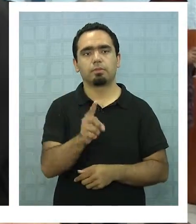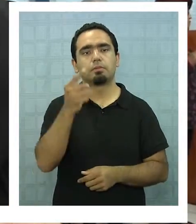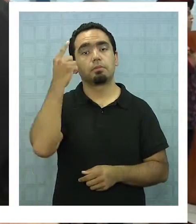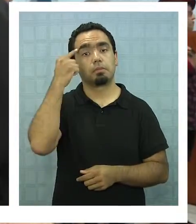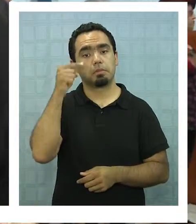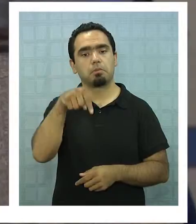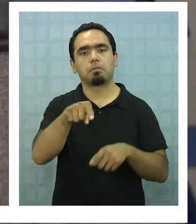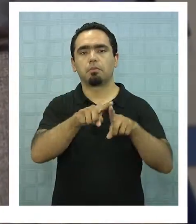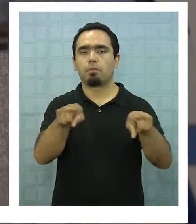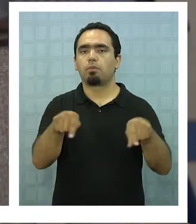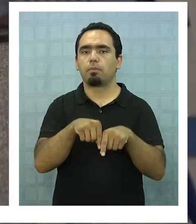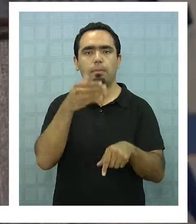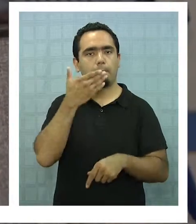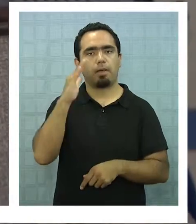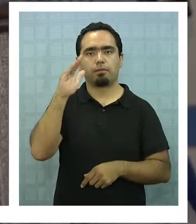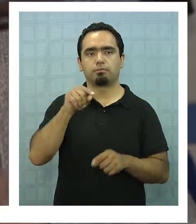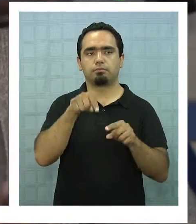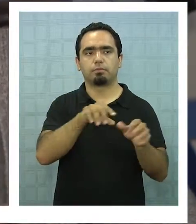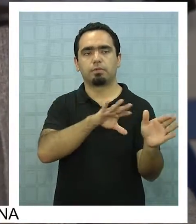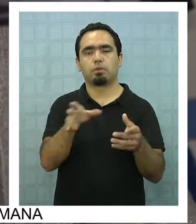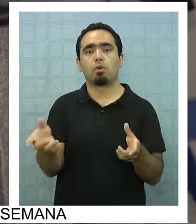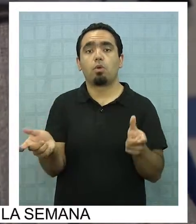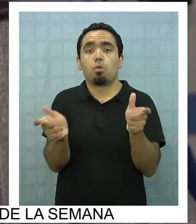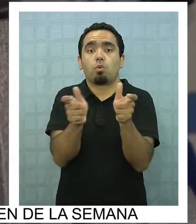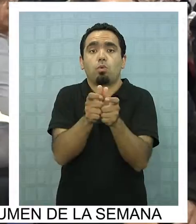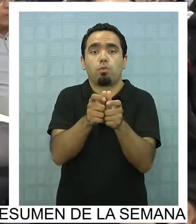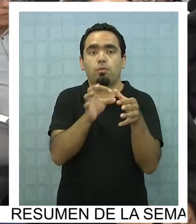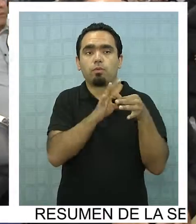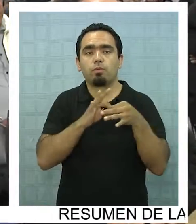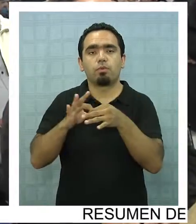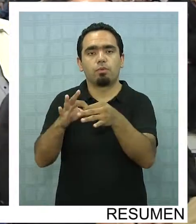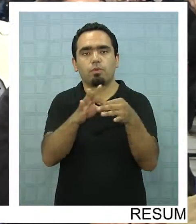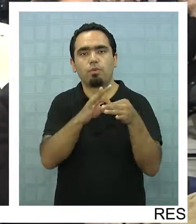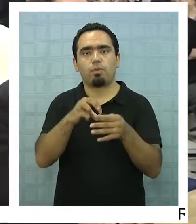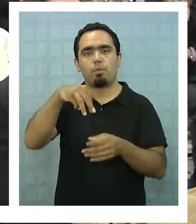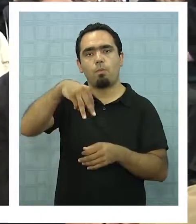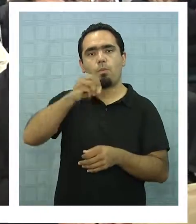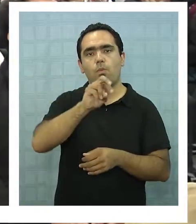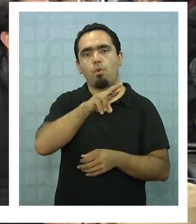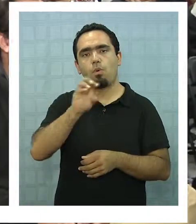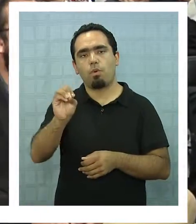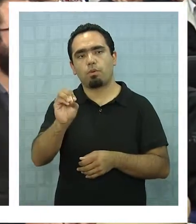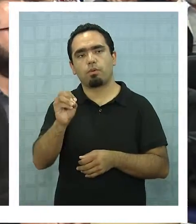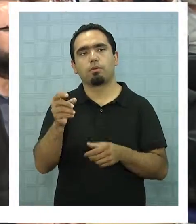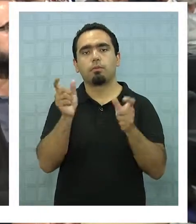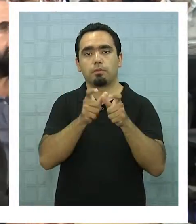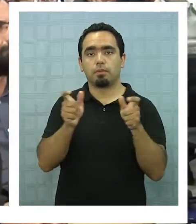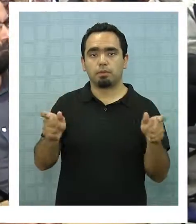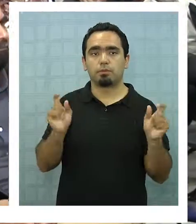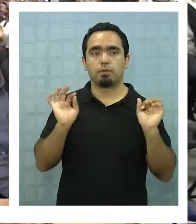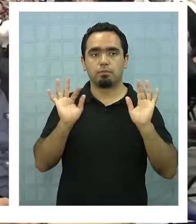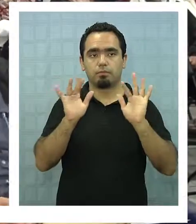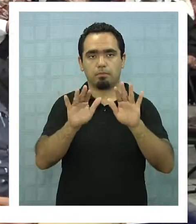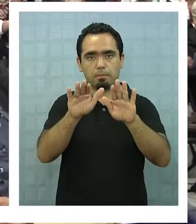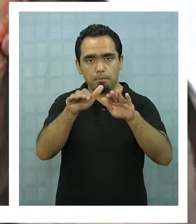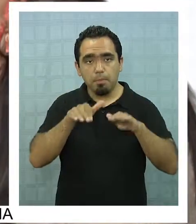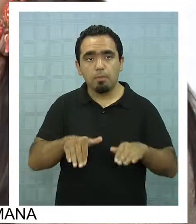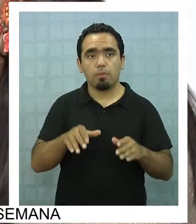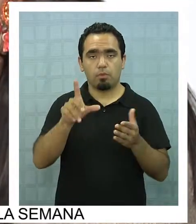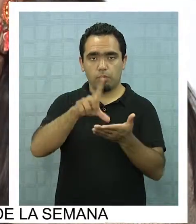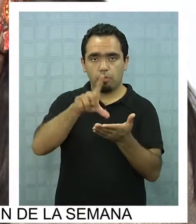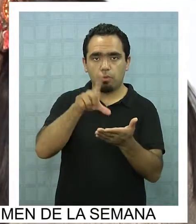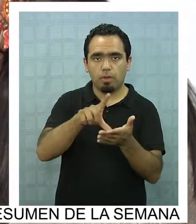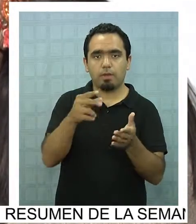el escenario mejor. Con un club unión El Morro repleto de vecinos del barrio, mismo lugar donde vivió Taberna, el